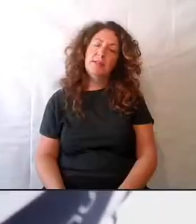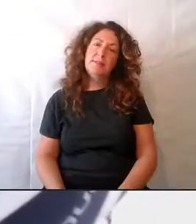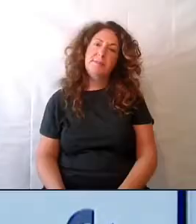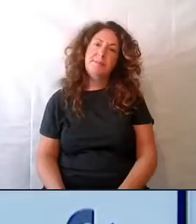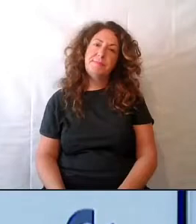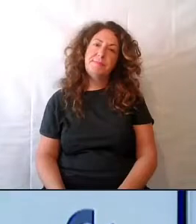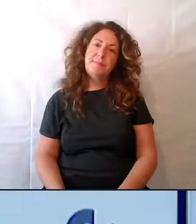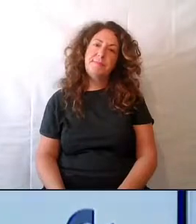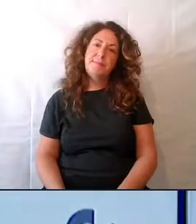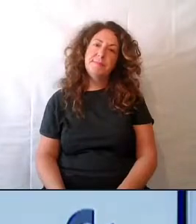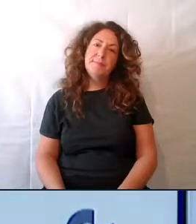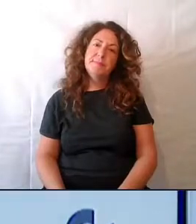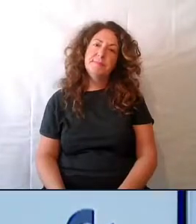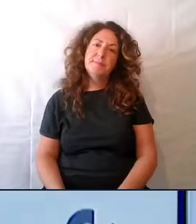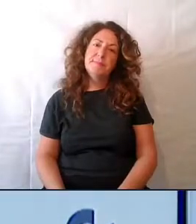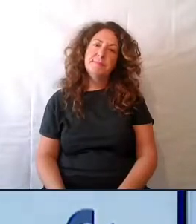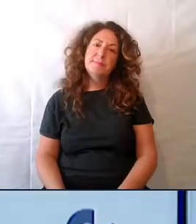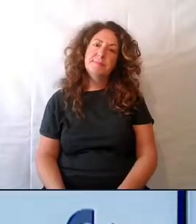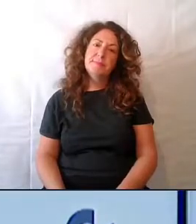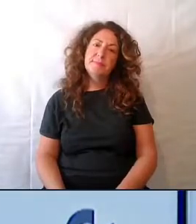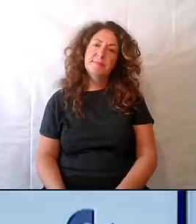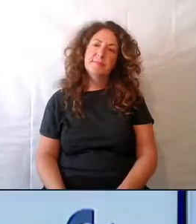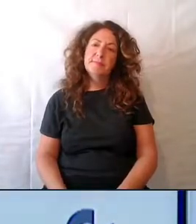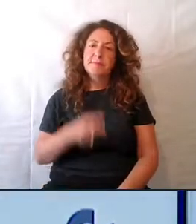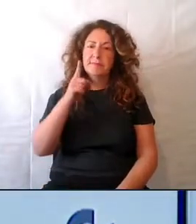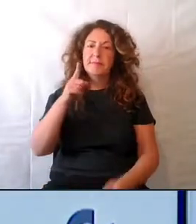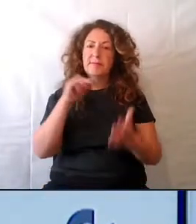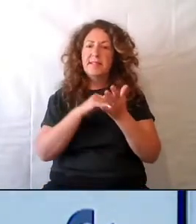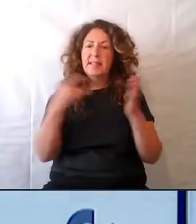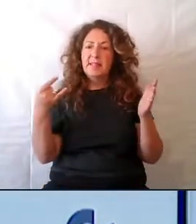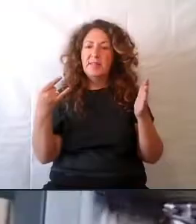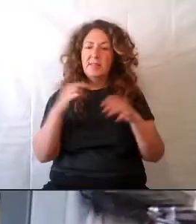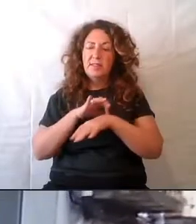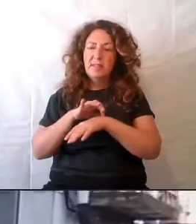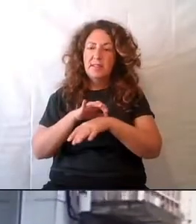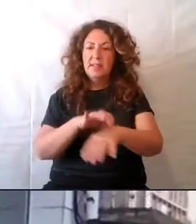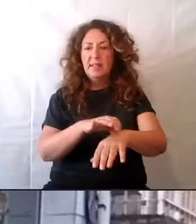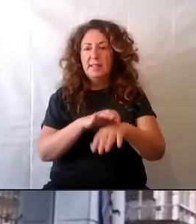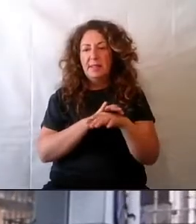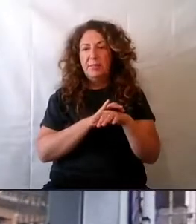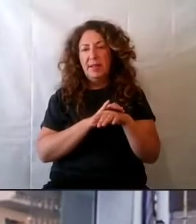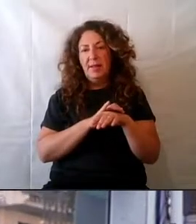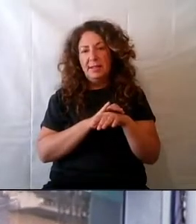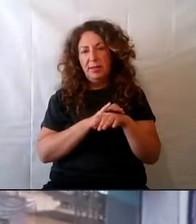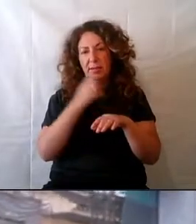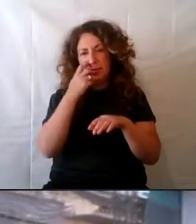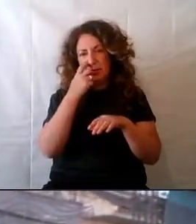saben escribir una tecnología de guiado funciona a través del teléfono móvil y el sonido